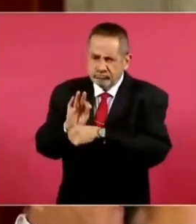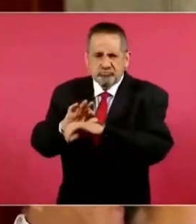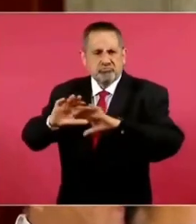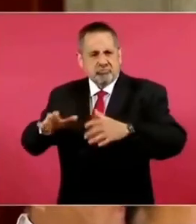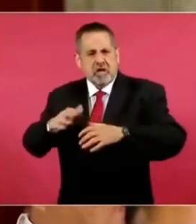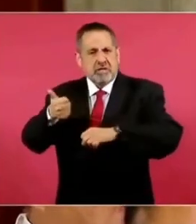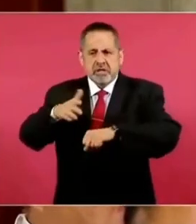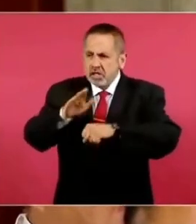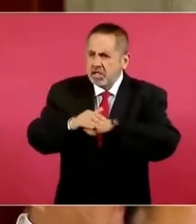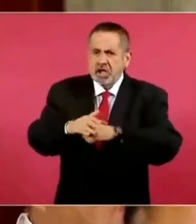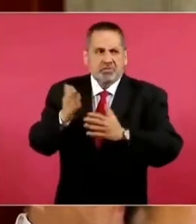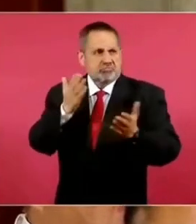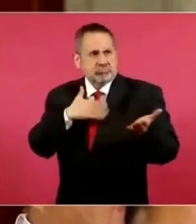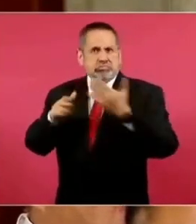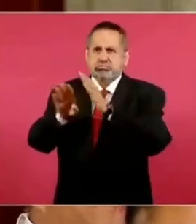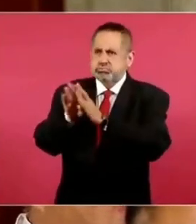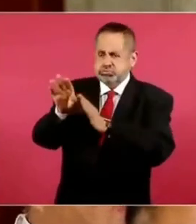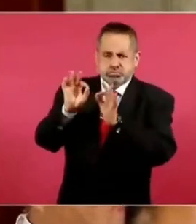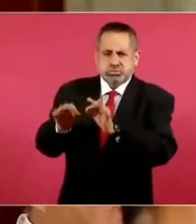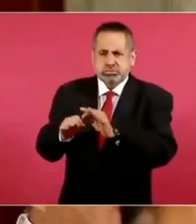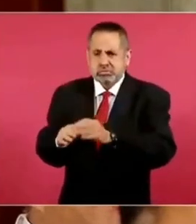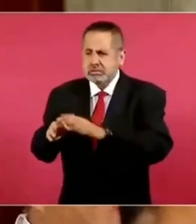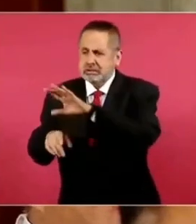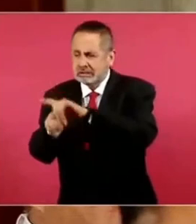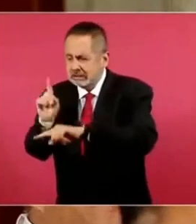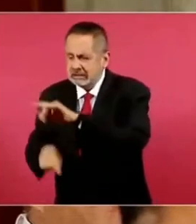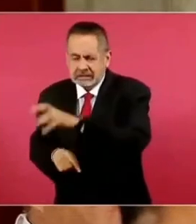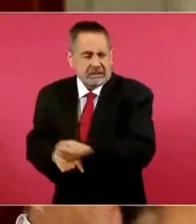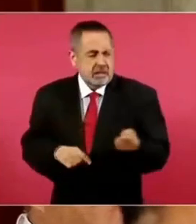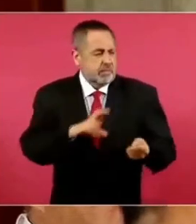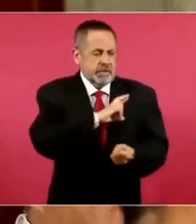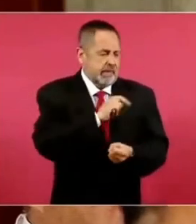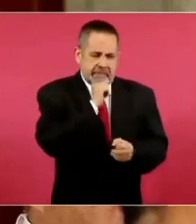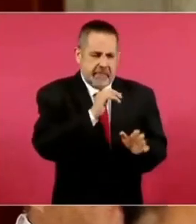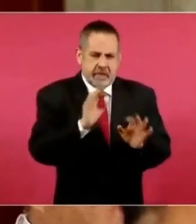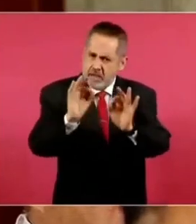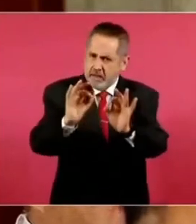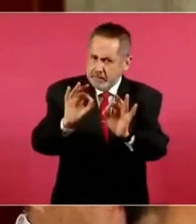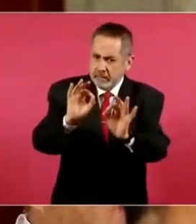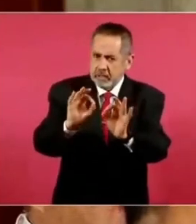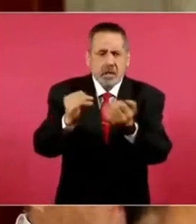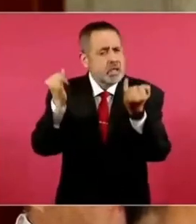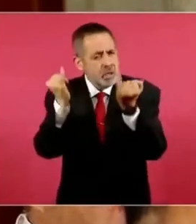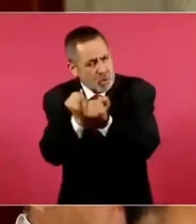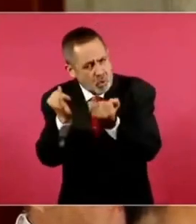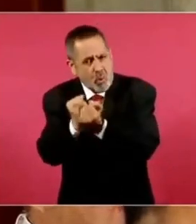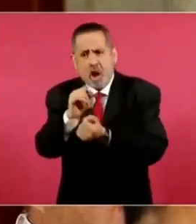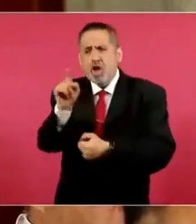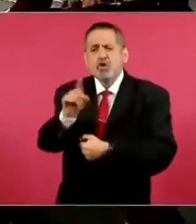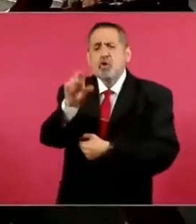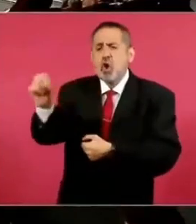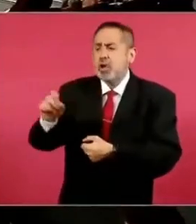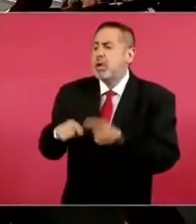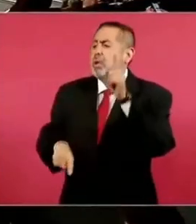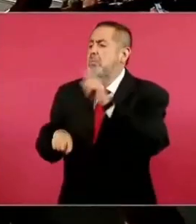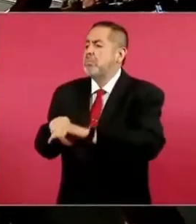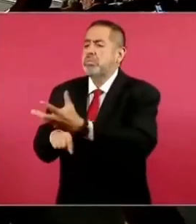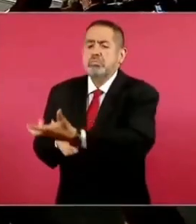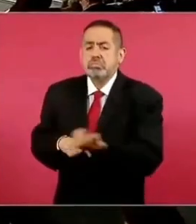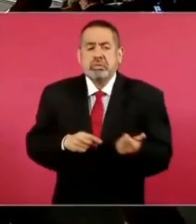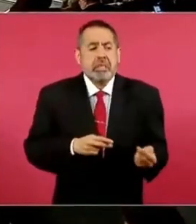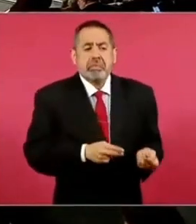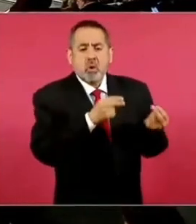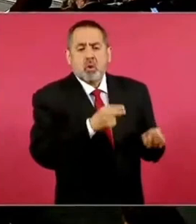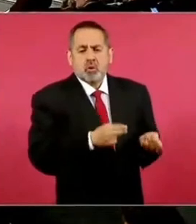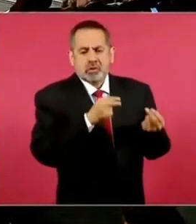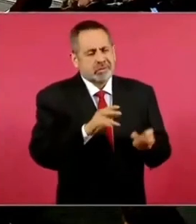administración evitando que se privaticen a la fauna silvestra hay que blindar la también para que no tenga un dueño que la comercialice